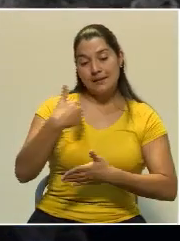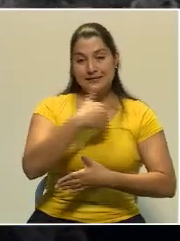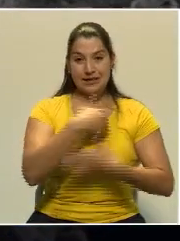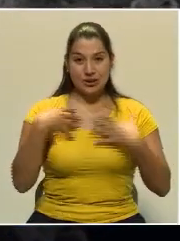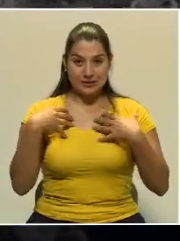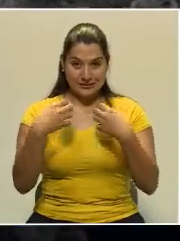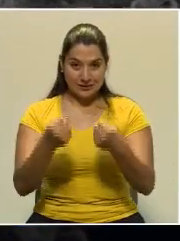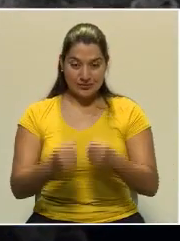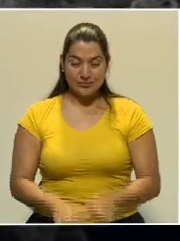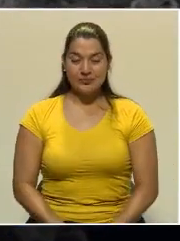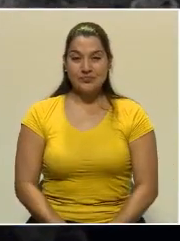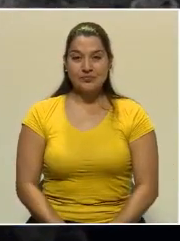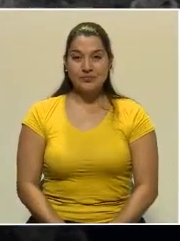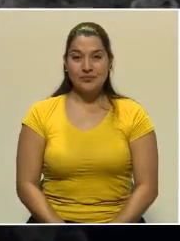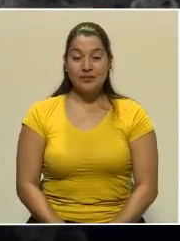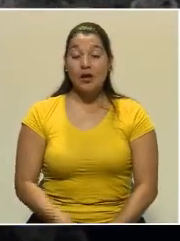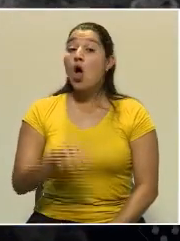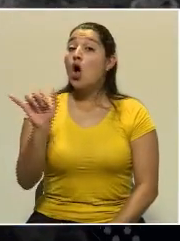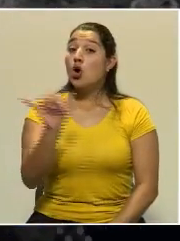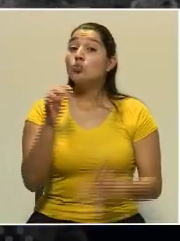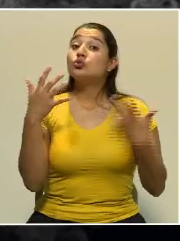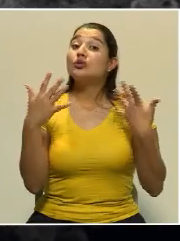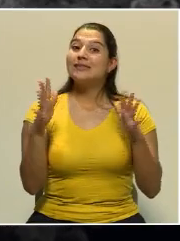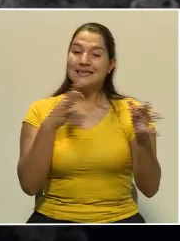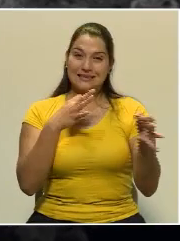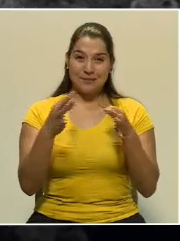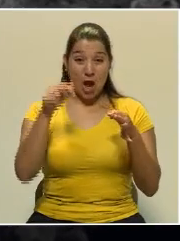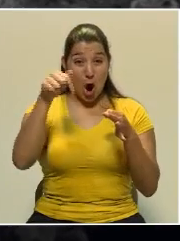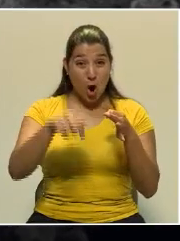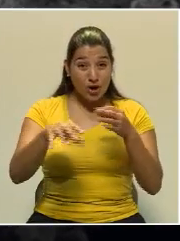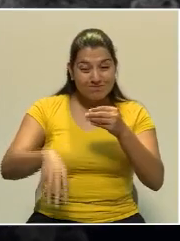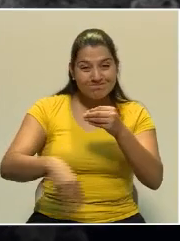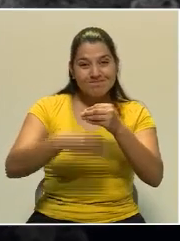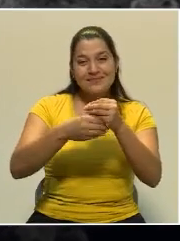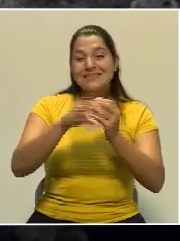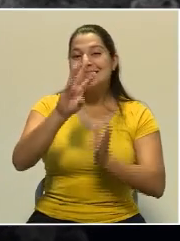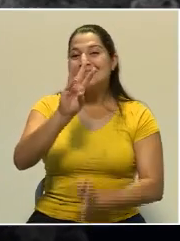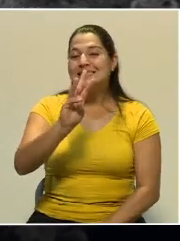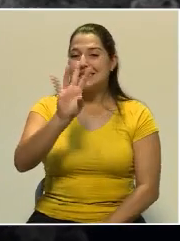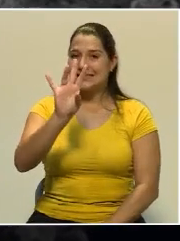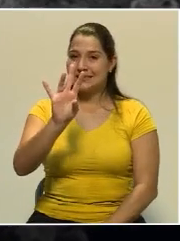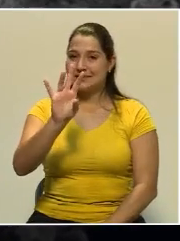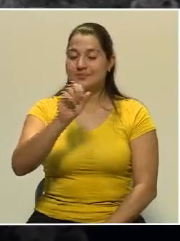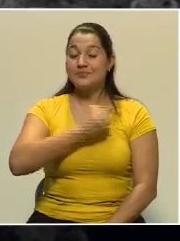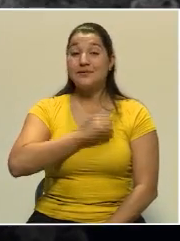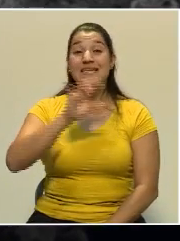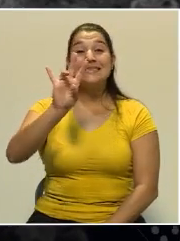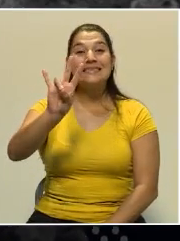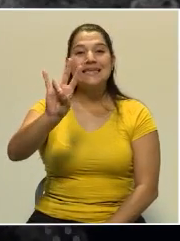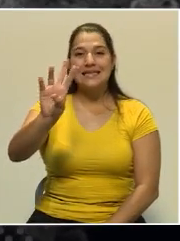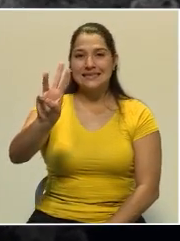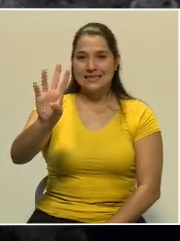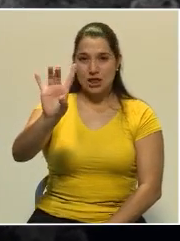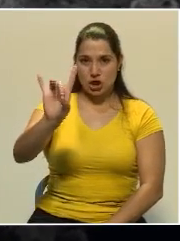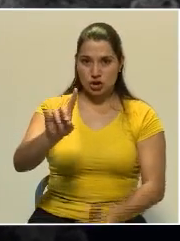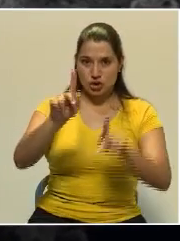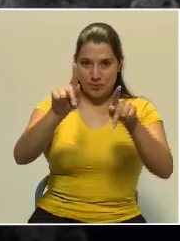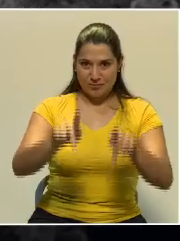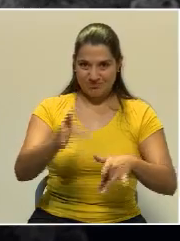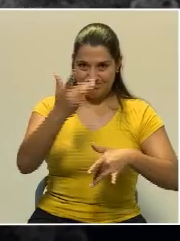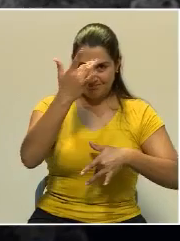Salud. Como adelantábamos, hay 768 nuevos casos